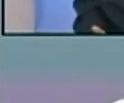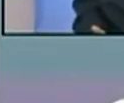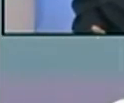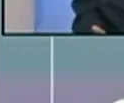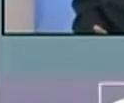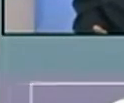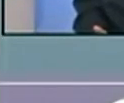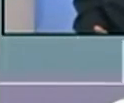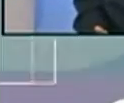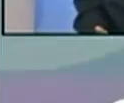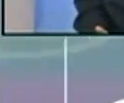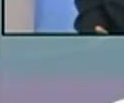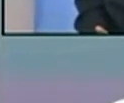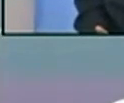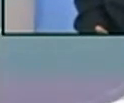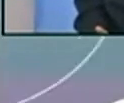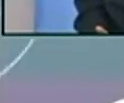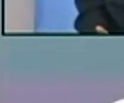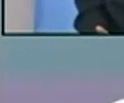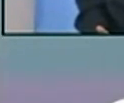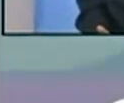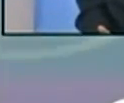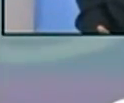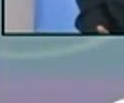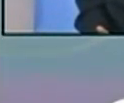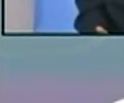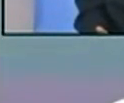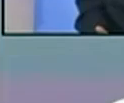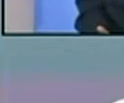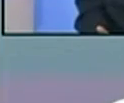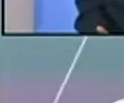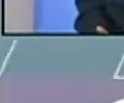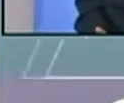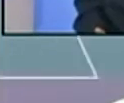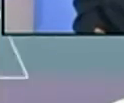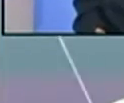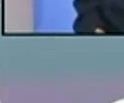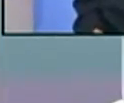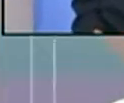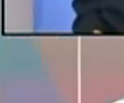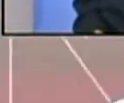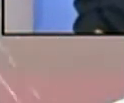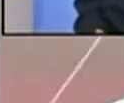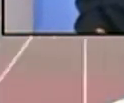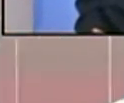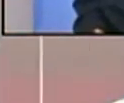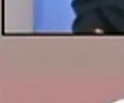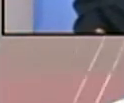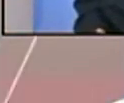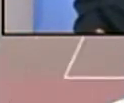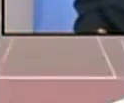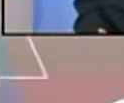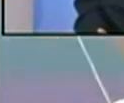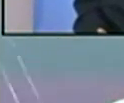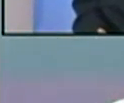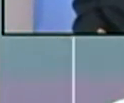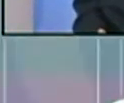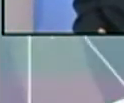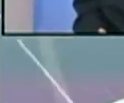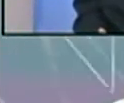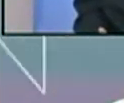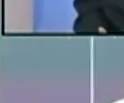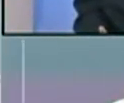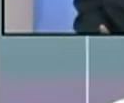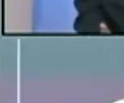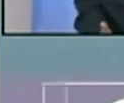que puedan viajar. Sé que los jubilados pueden viajar en subte gratis. Tienen que tramitar la tarjeta en los centros SubtePass, pero van con su recibo